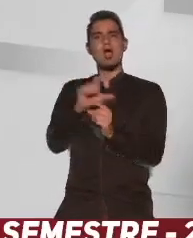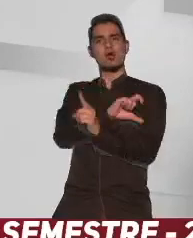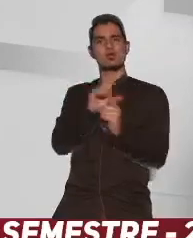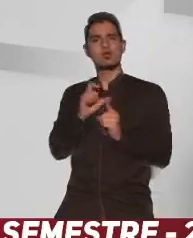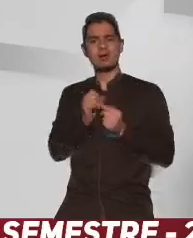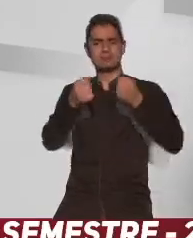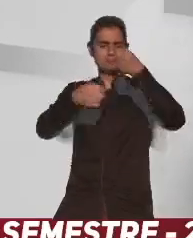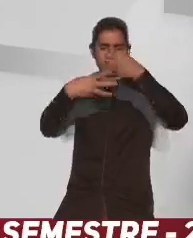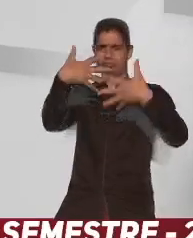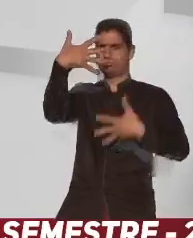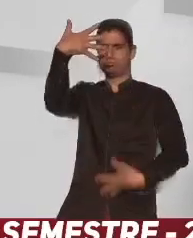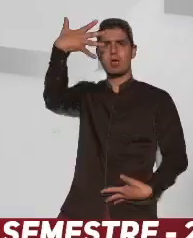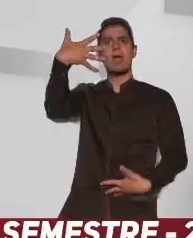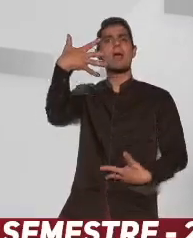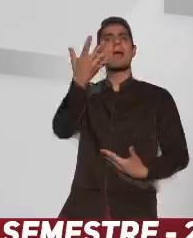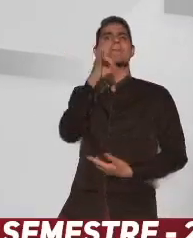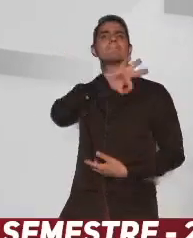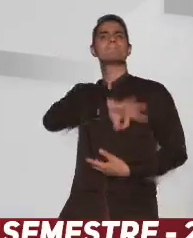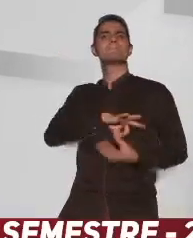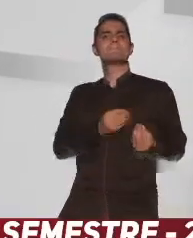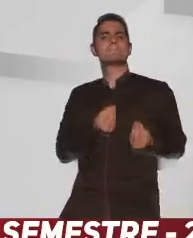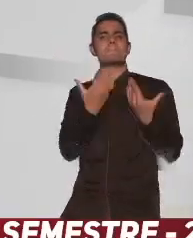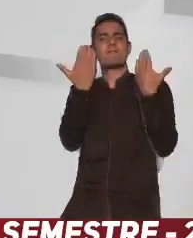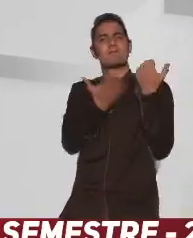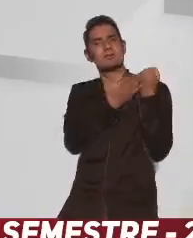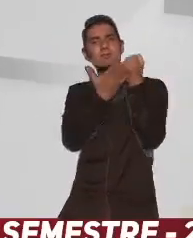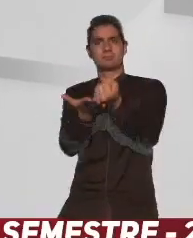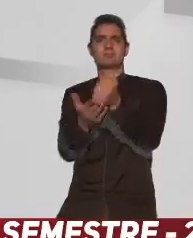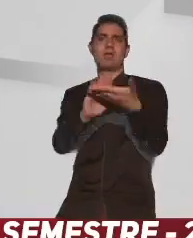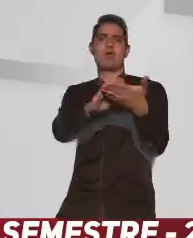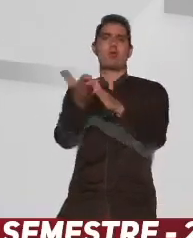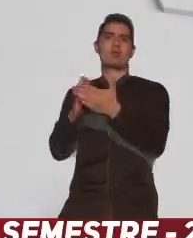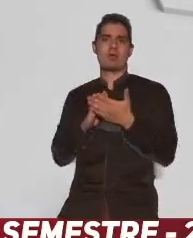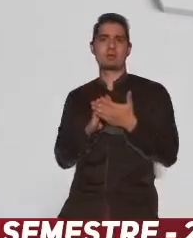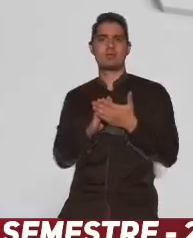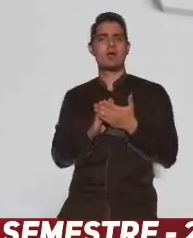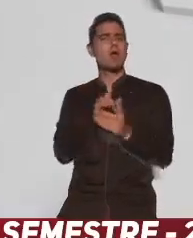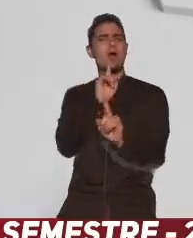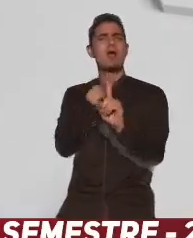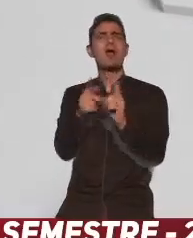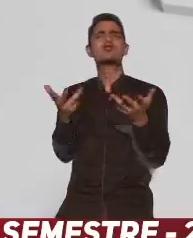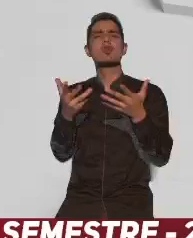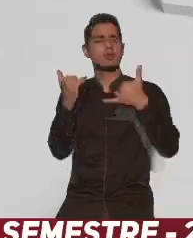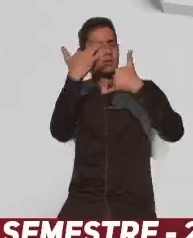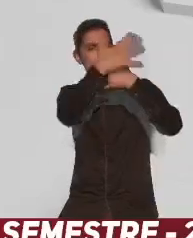se han desarrollado especialmente en las áreas de atención priorizadas y zonas